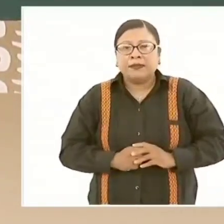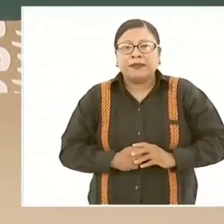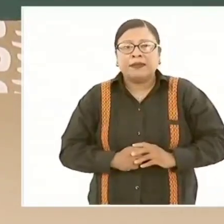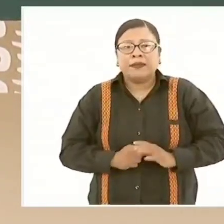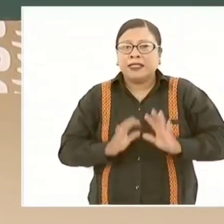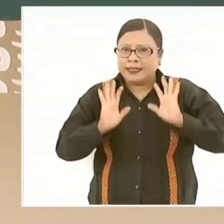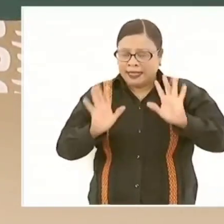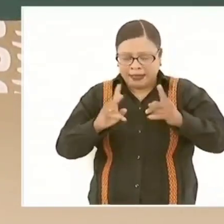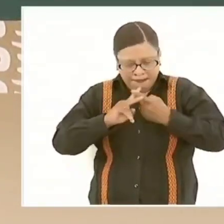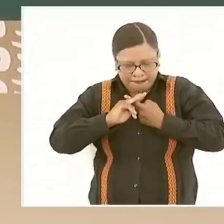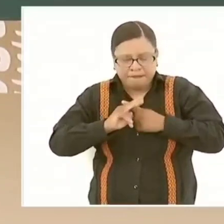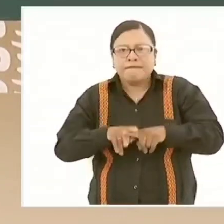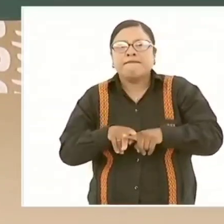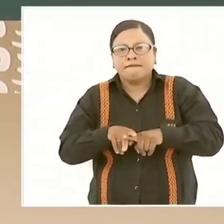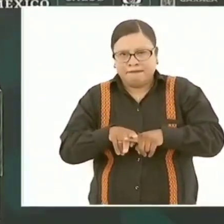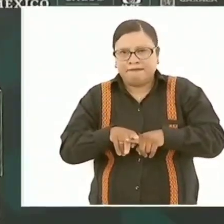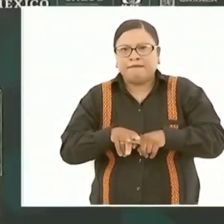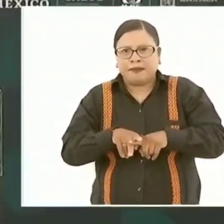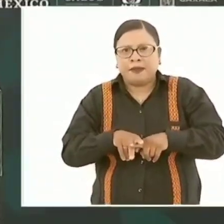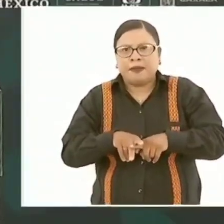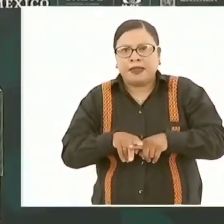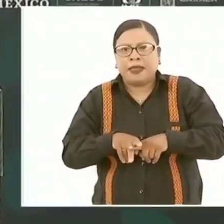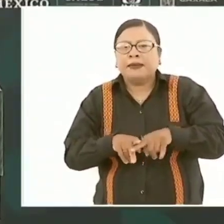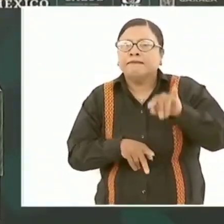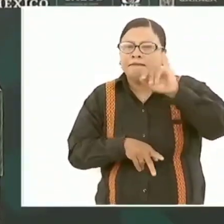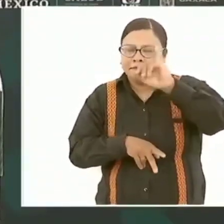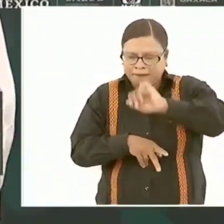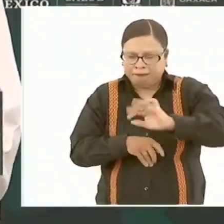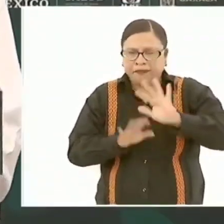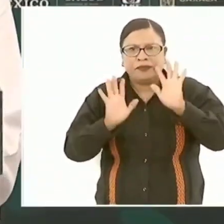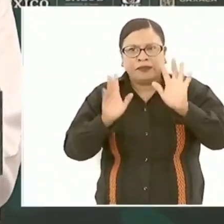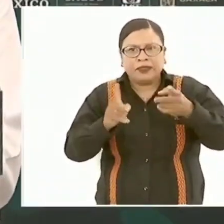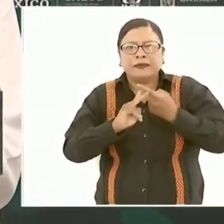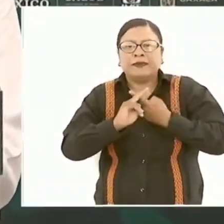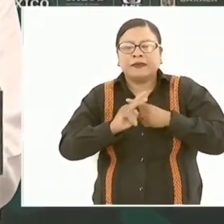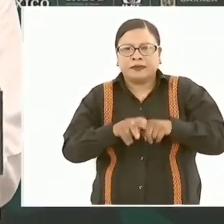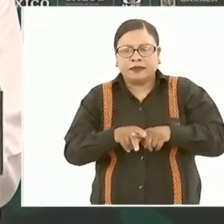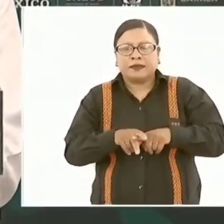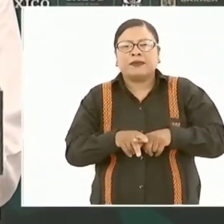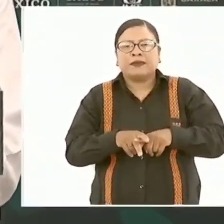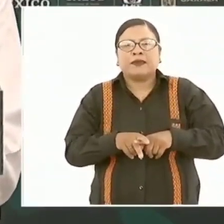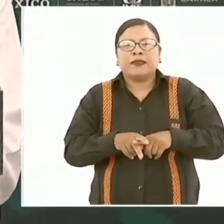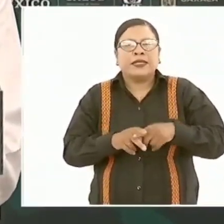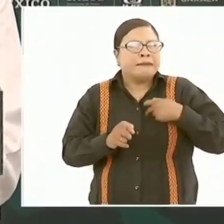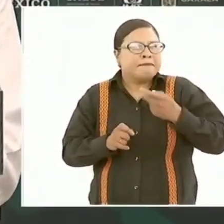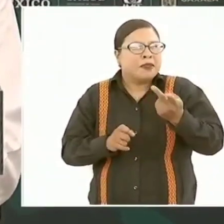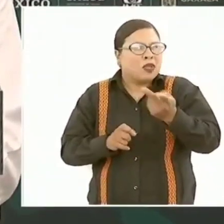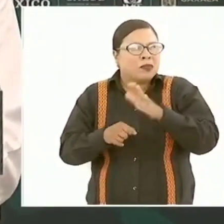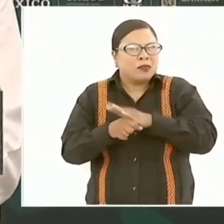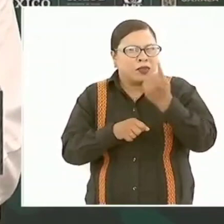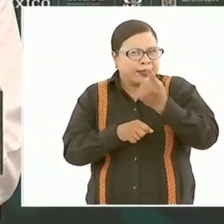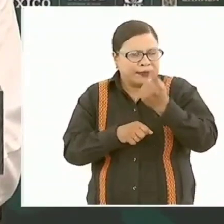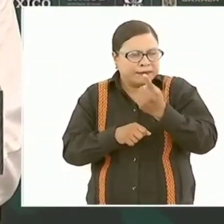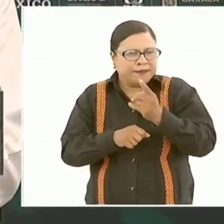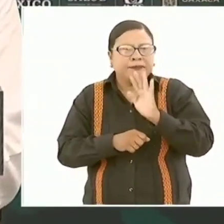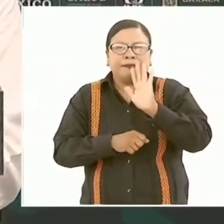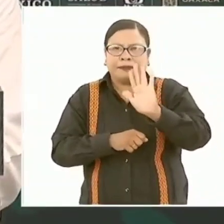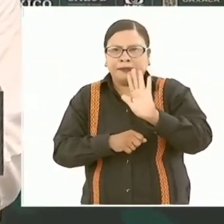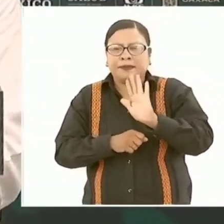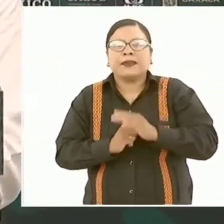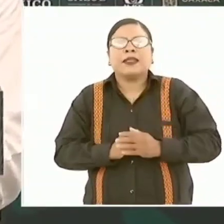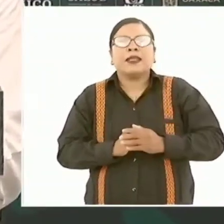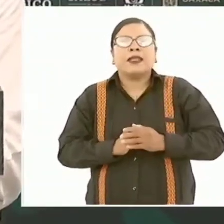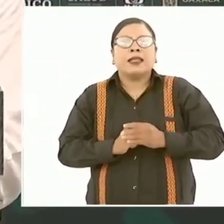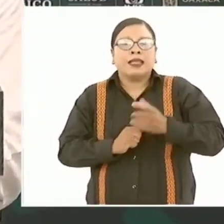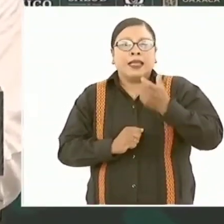¿Ya empezaron? Sí, les voy a explicar por qué hablo de este tema. Porque